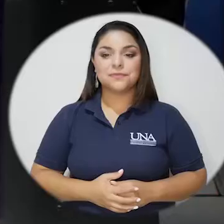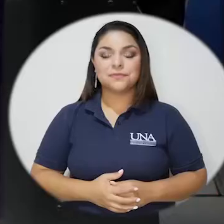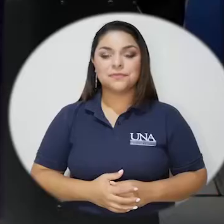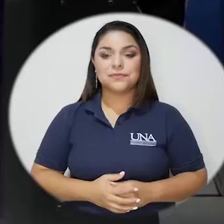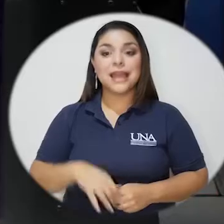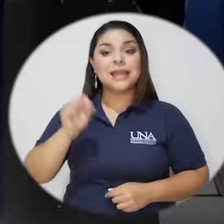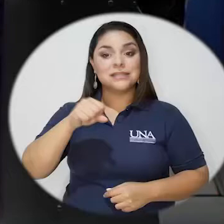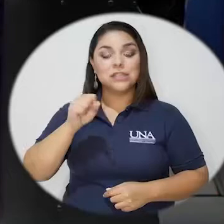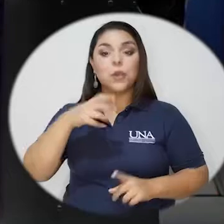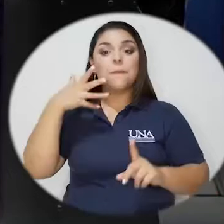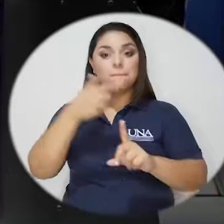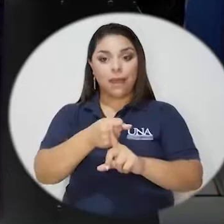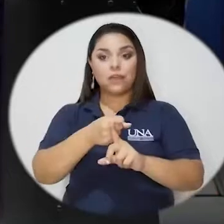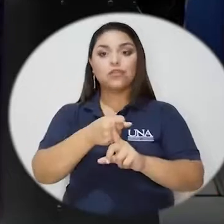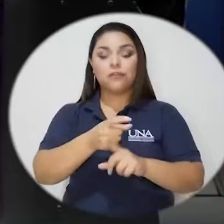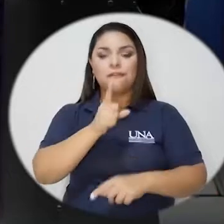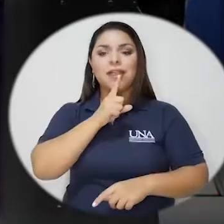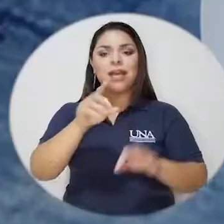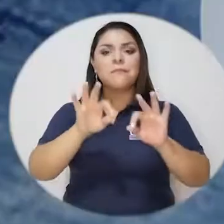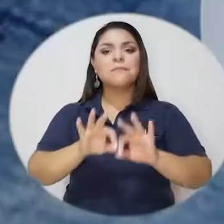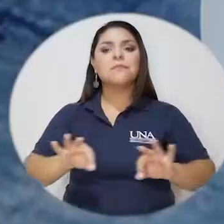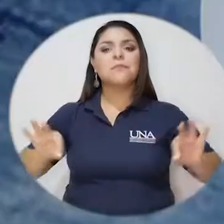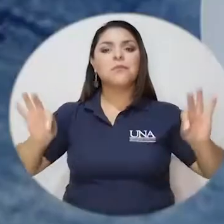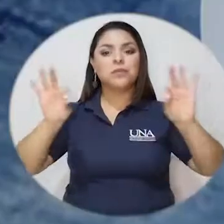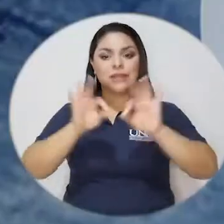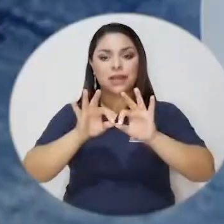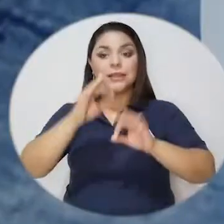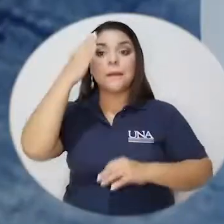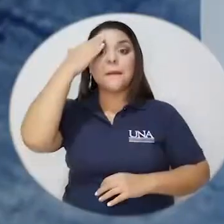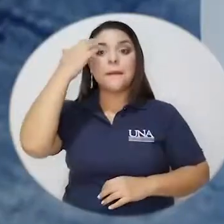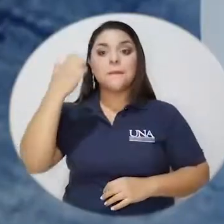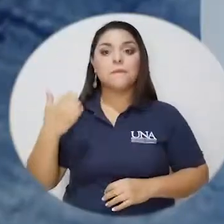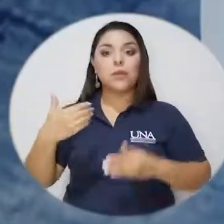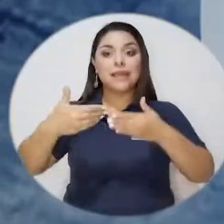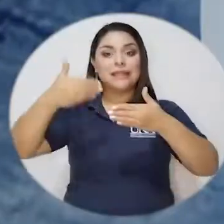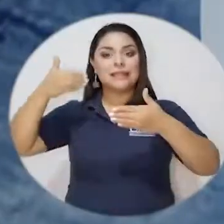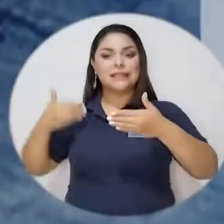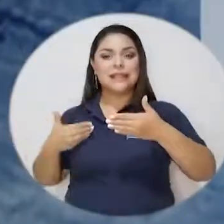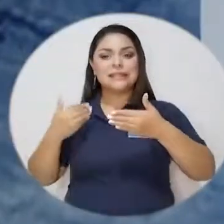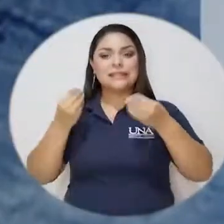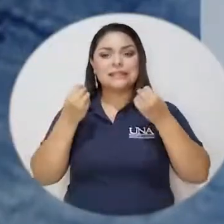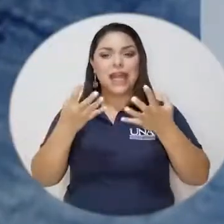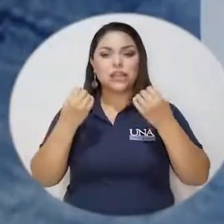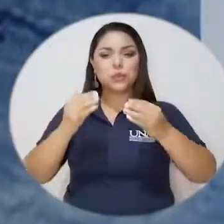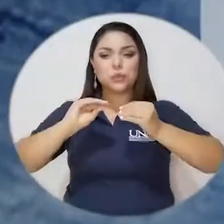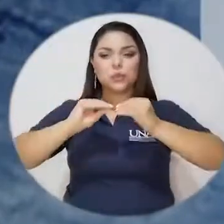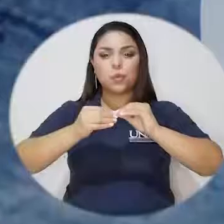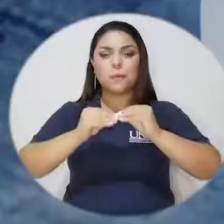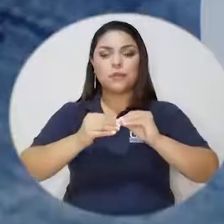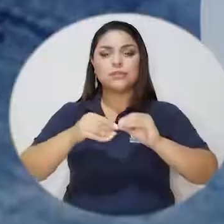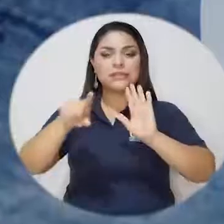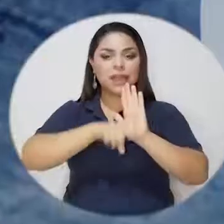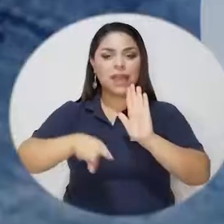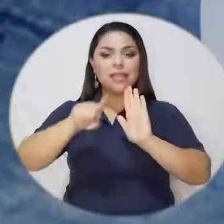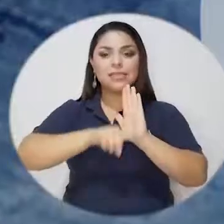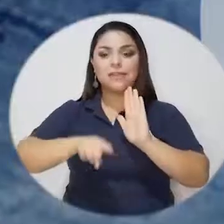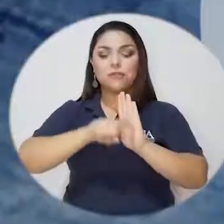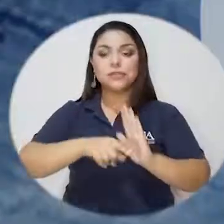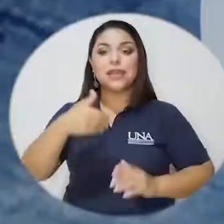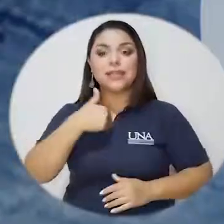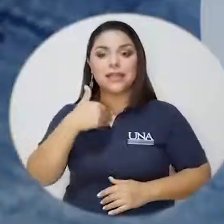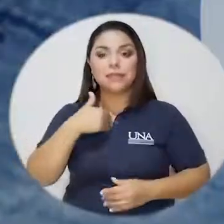Sí, un impacto muy importante porque detrás de tantos números negativos, ¿verdad?, que